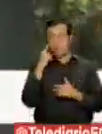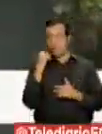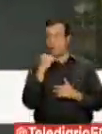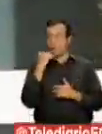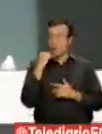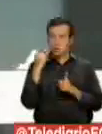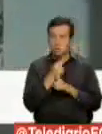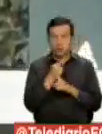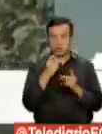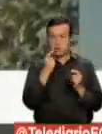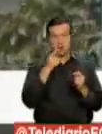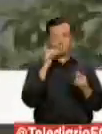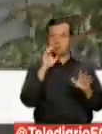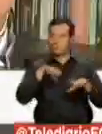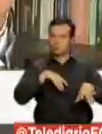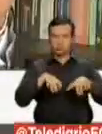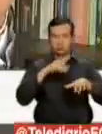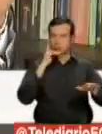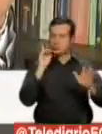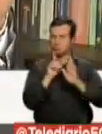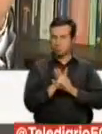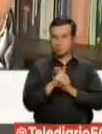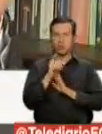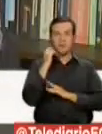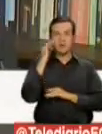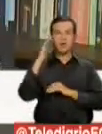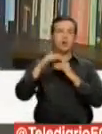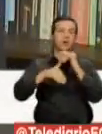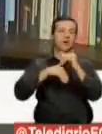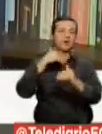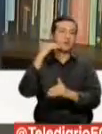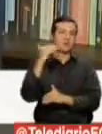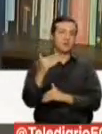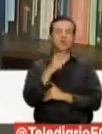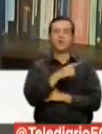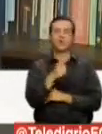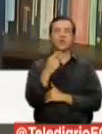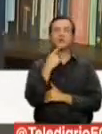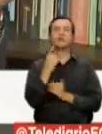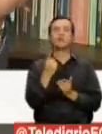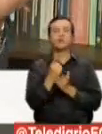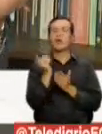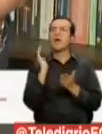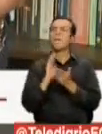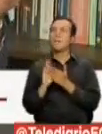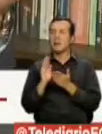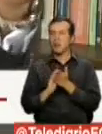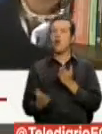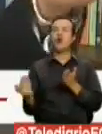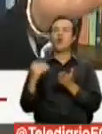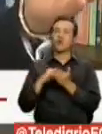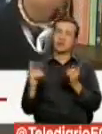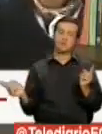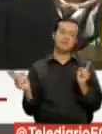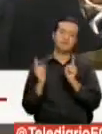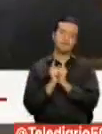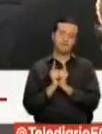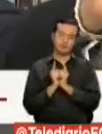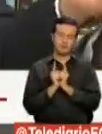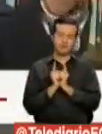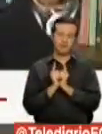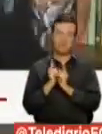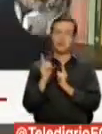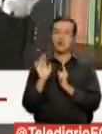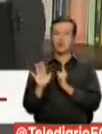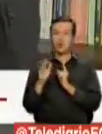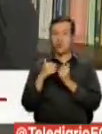síntomas de maltrato, debe actuar. Pasan los días y viene lo que se llama perdón. Y la pareja, el